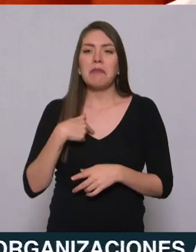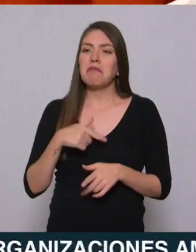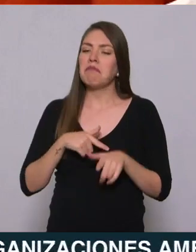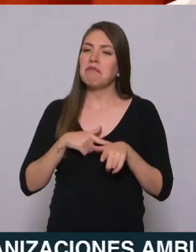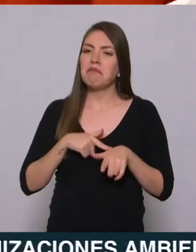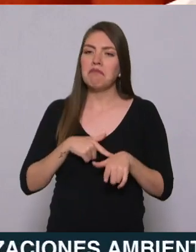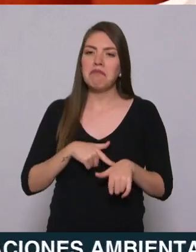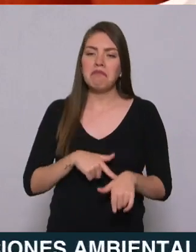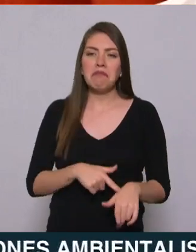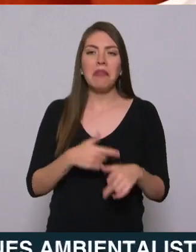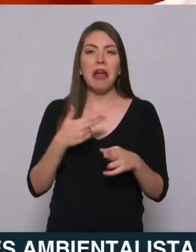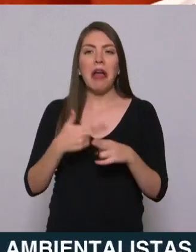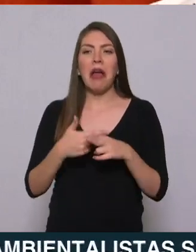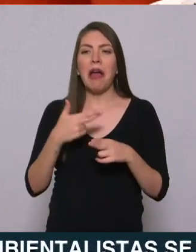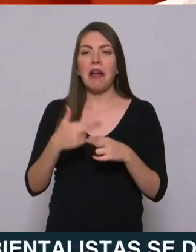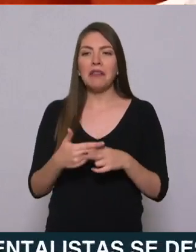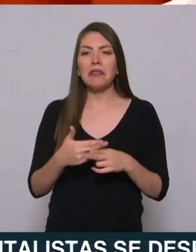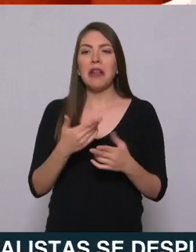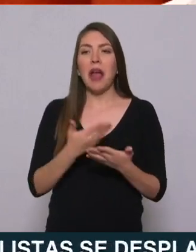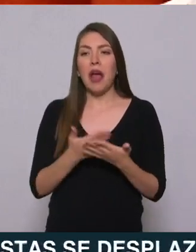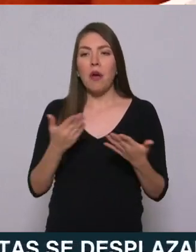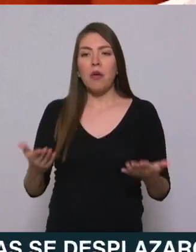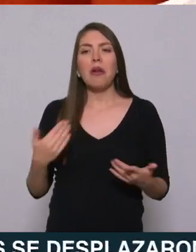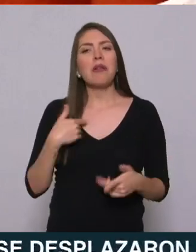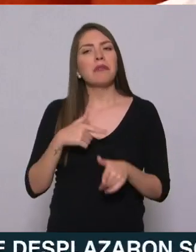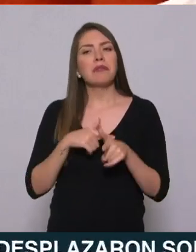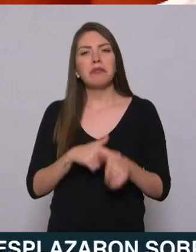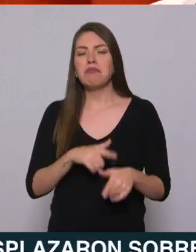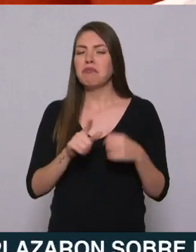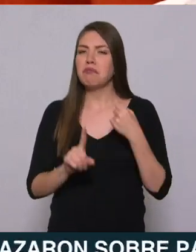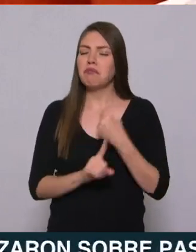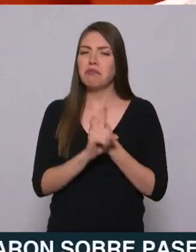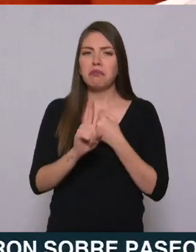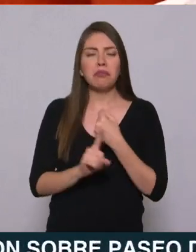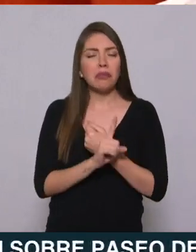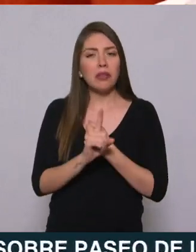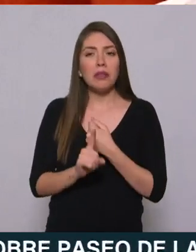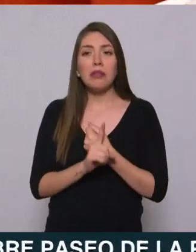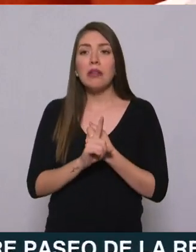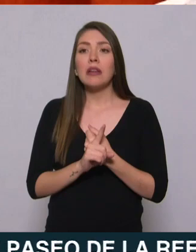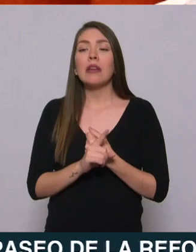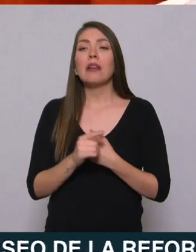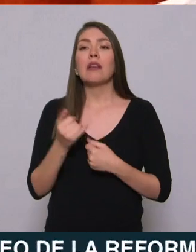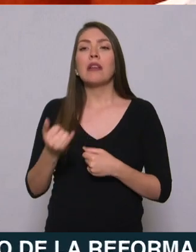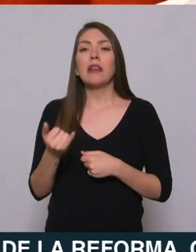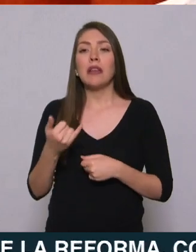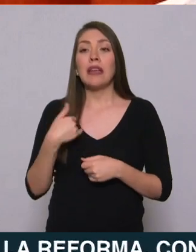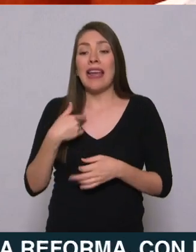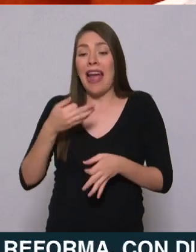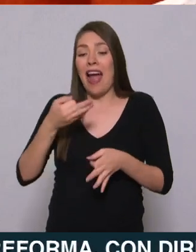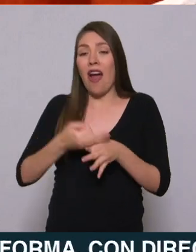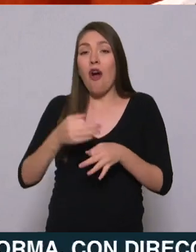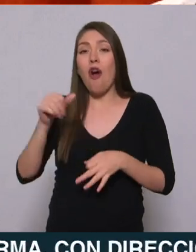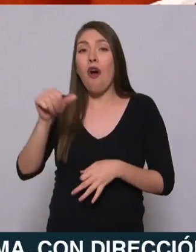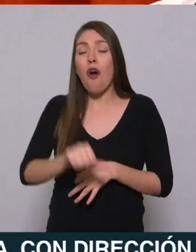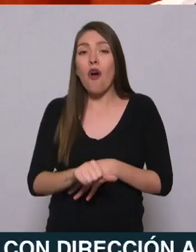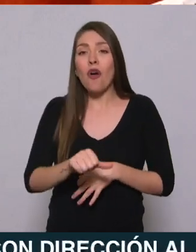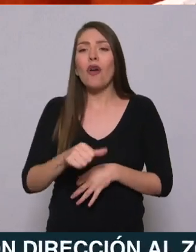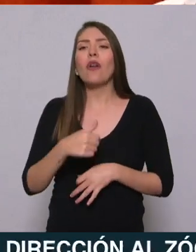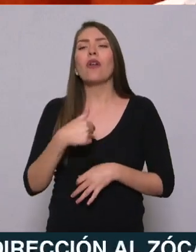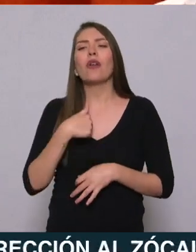de hoy sigo sufriendo las secuelas y apenas hoy soy capaz